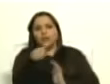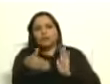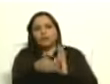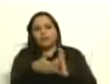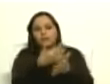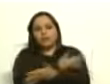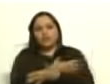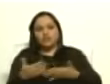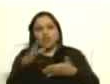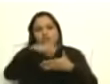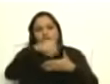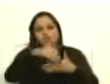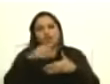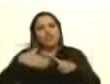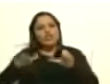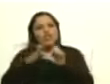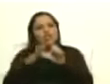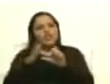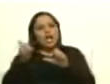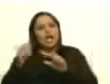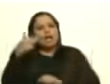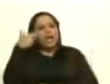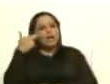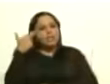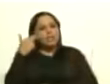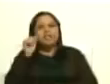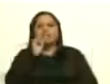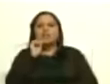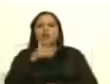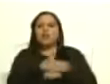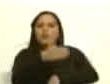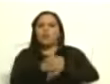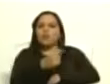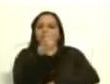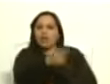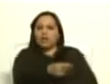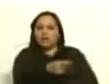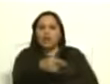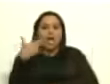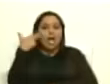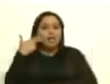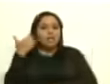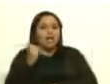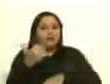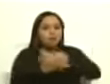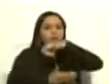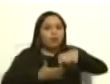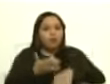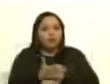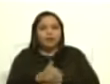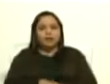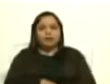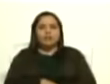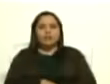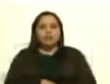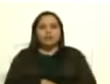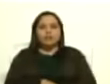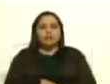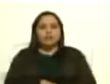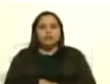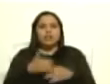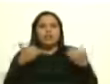país. ¿Dónde está Haití hoy? ¿De quién es la responsabilidad de que Haití esté como esté y que ahora signifique